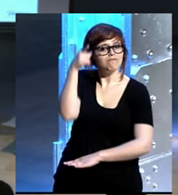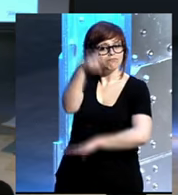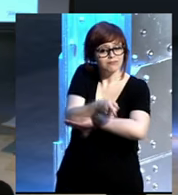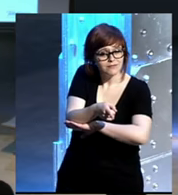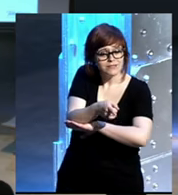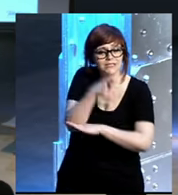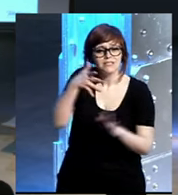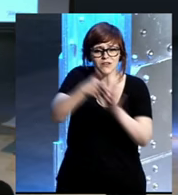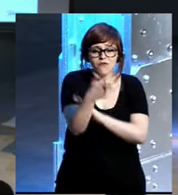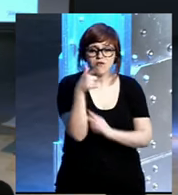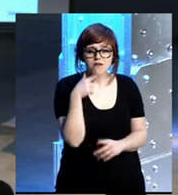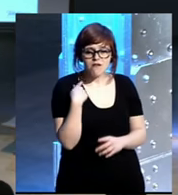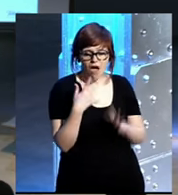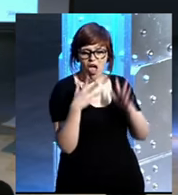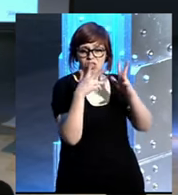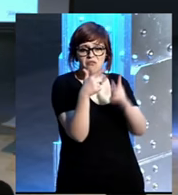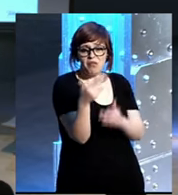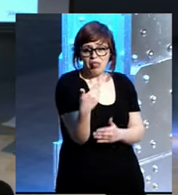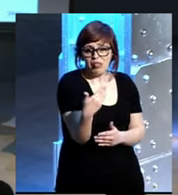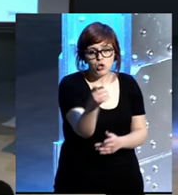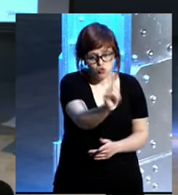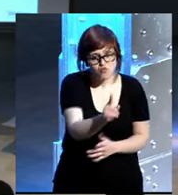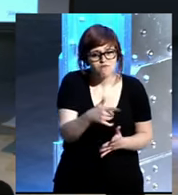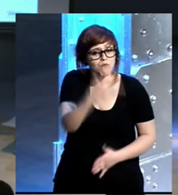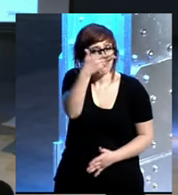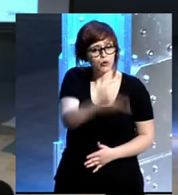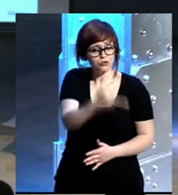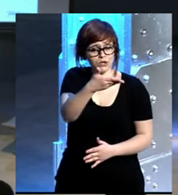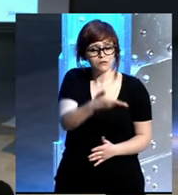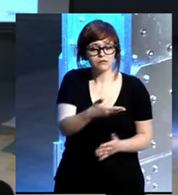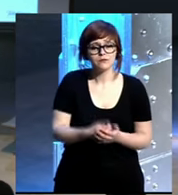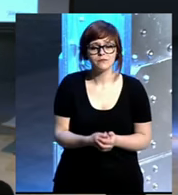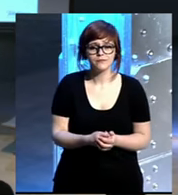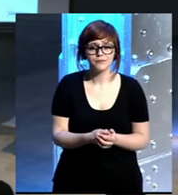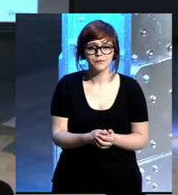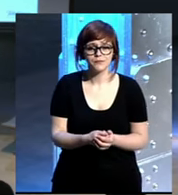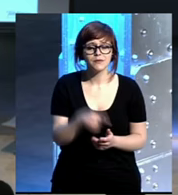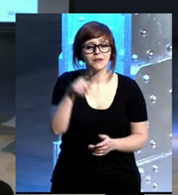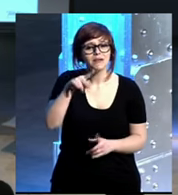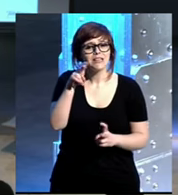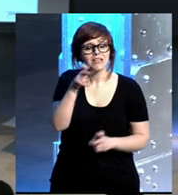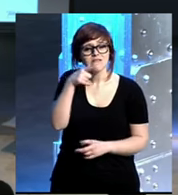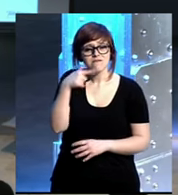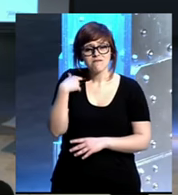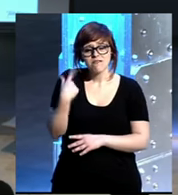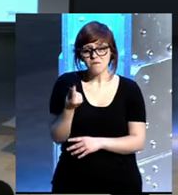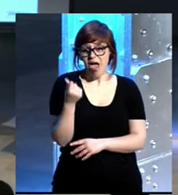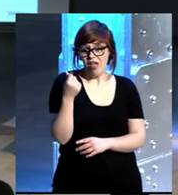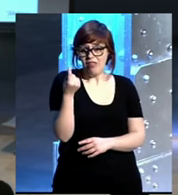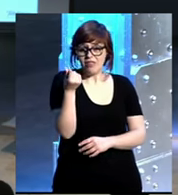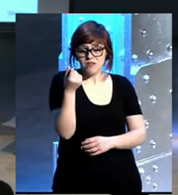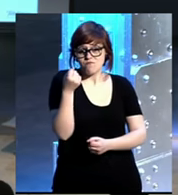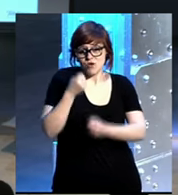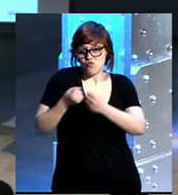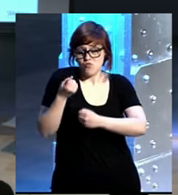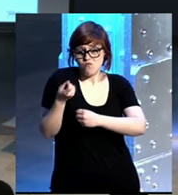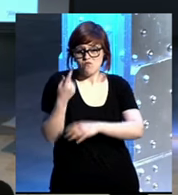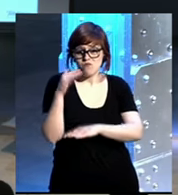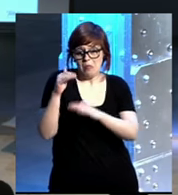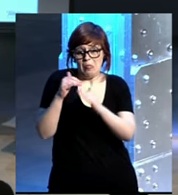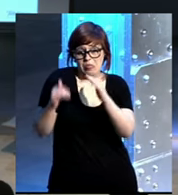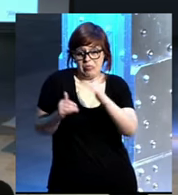pequeños números, estamos hablando de grandes números. Segunda cosa, nos encontramos con la idea del bajo poder adquisitivo. Estos no tienen dinero para pagarme